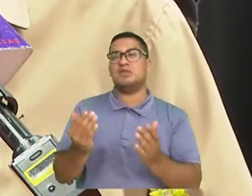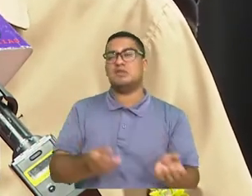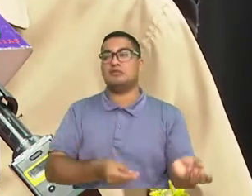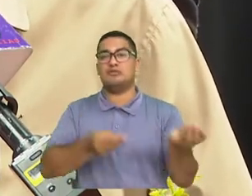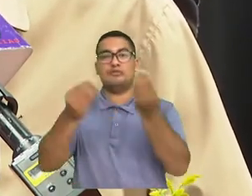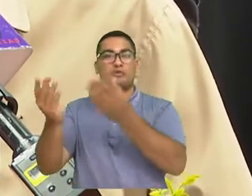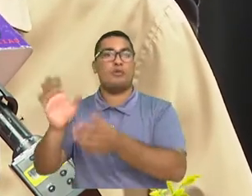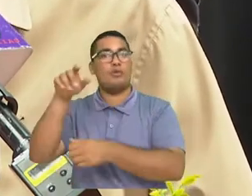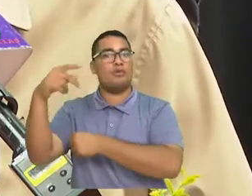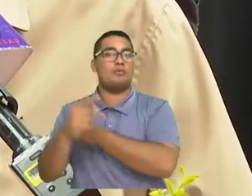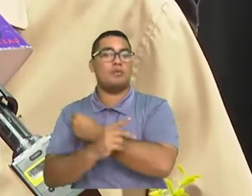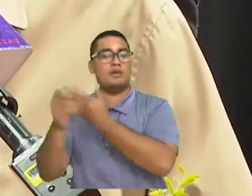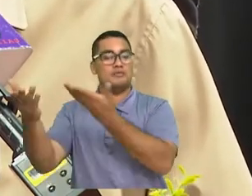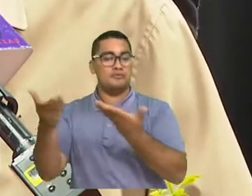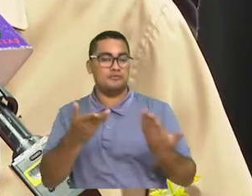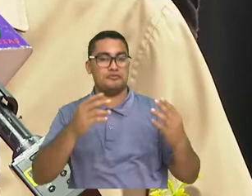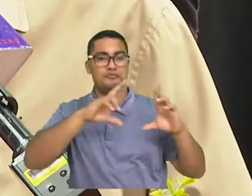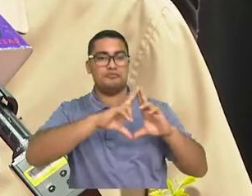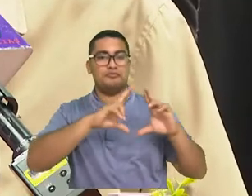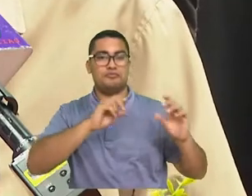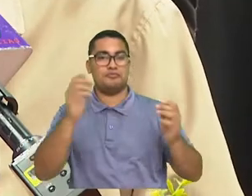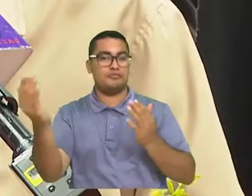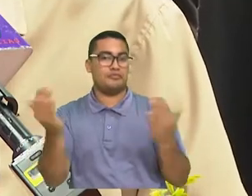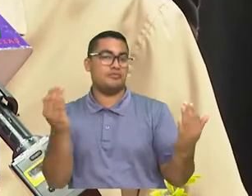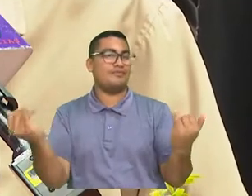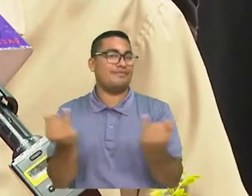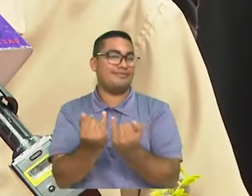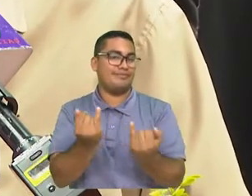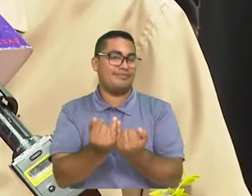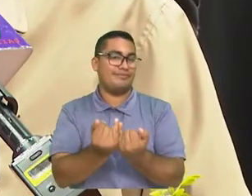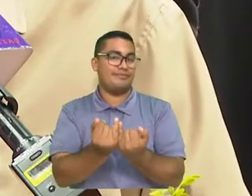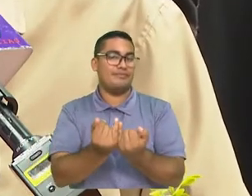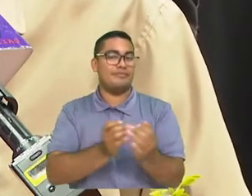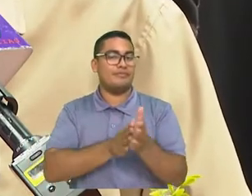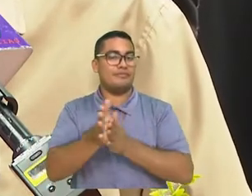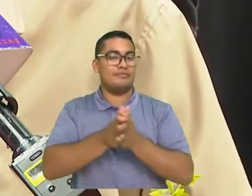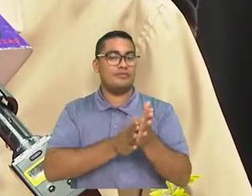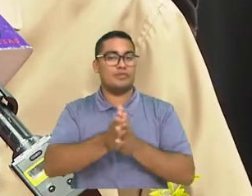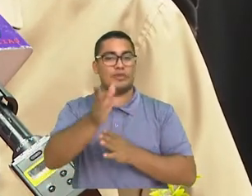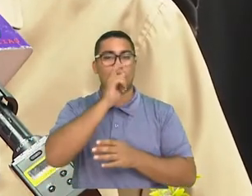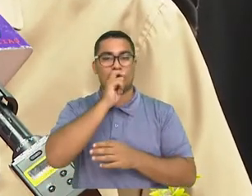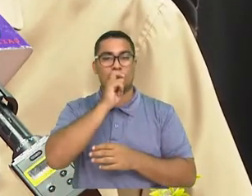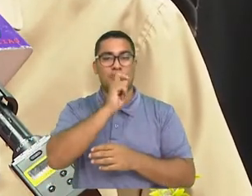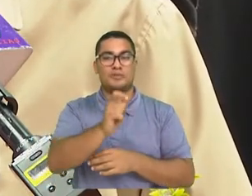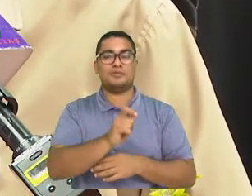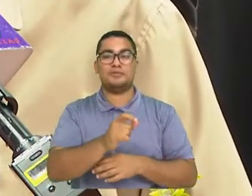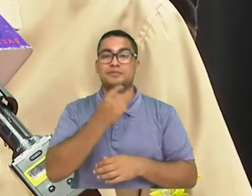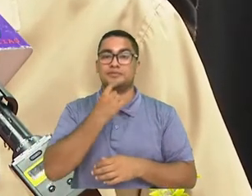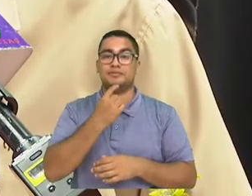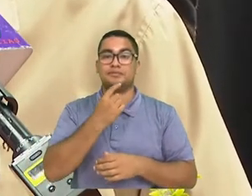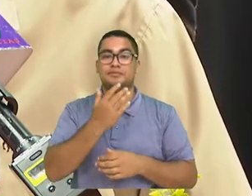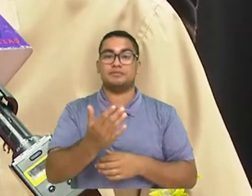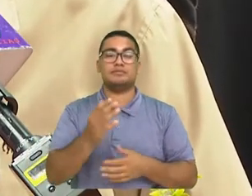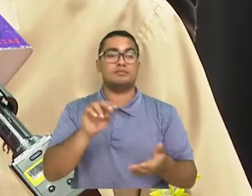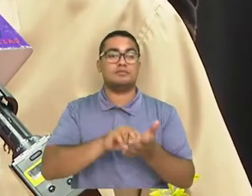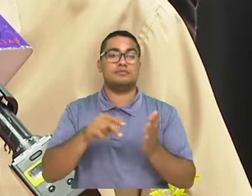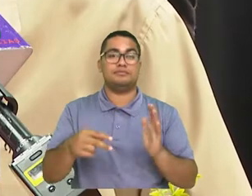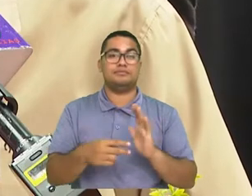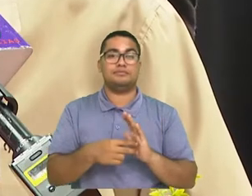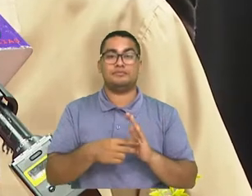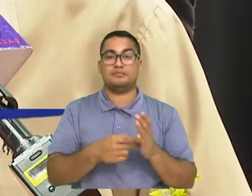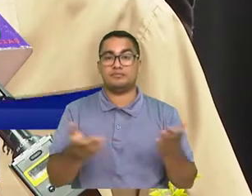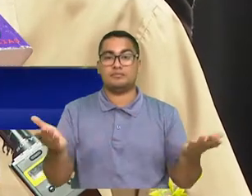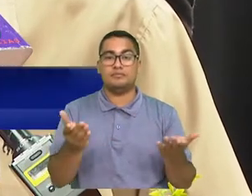importación como de exportación. Y eso nos llena de mucha satisfacción porque esto significa que